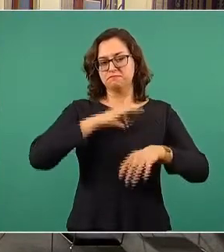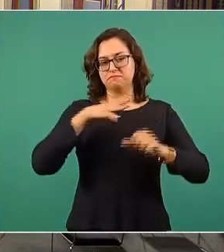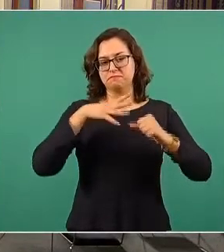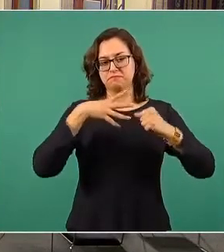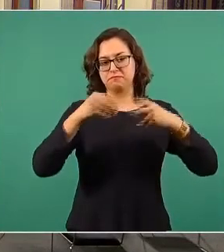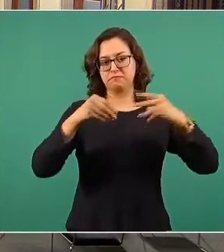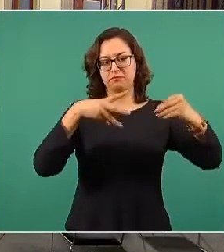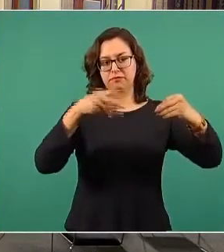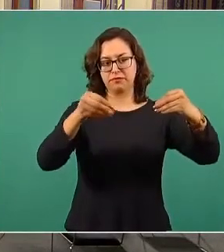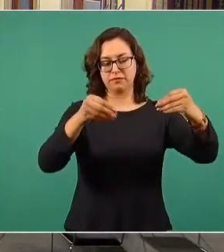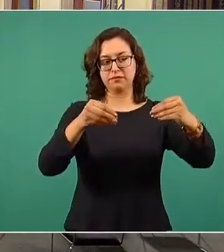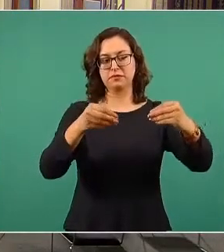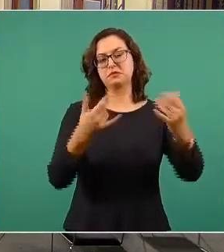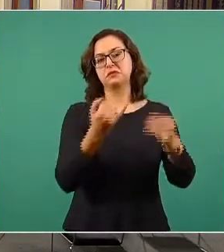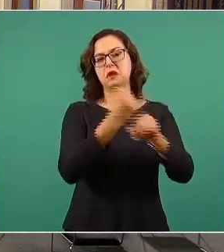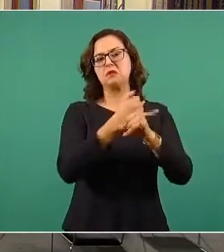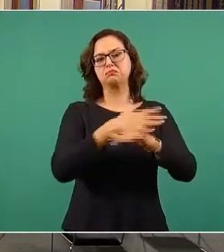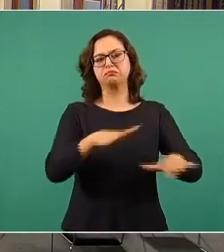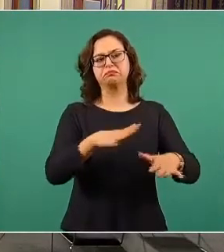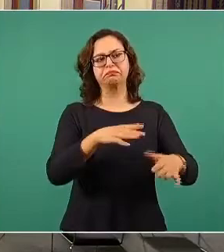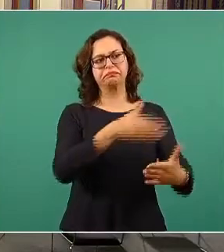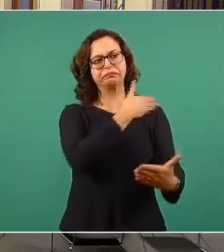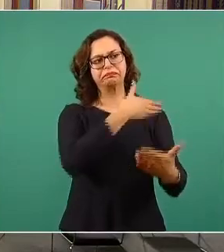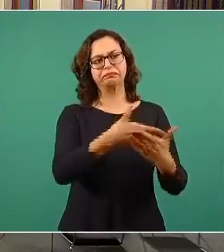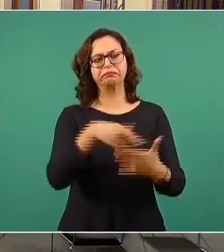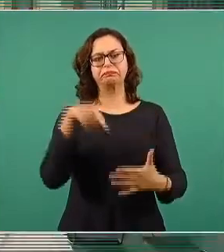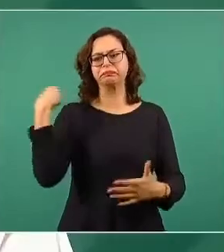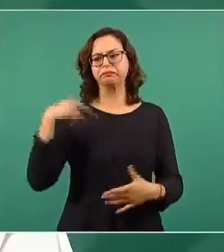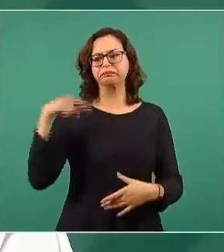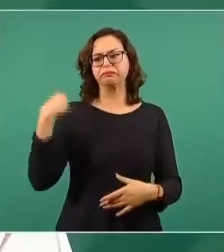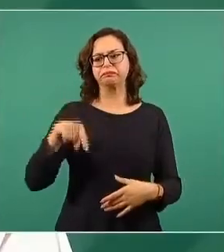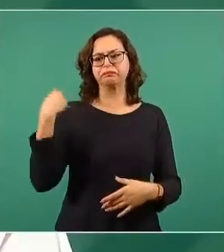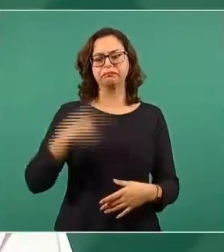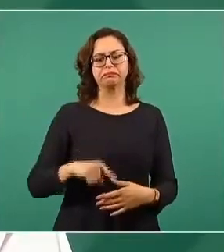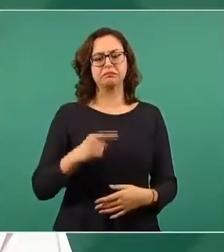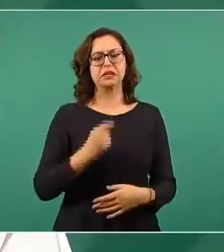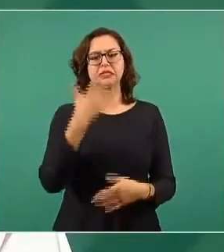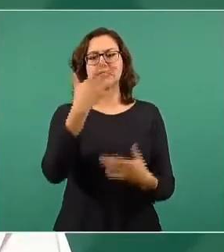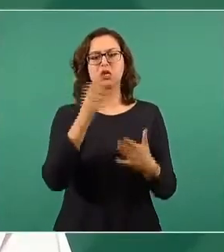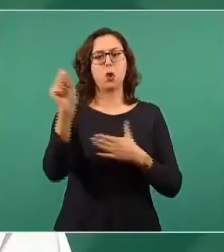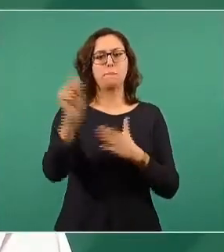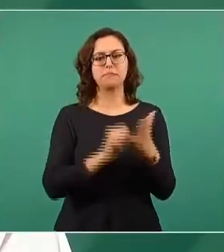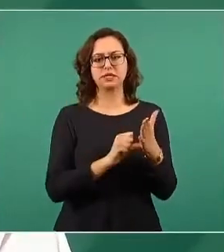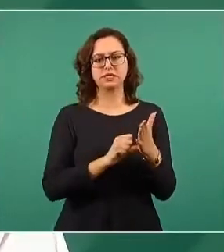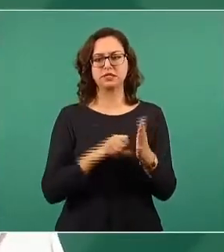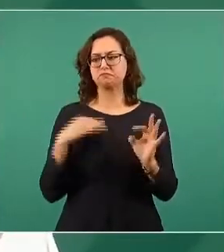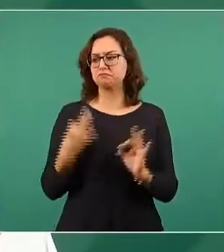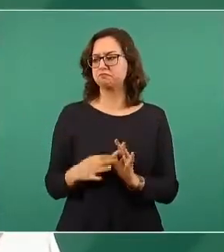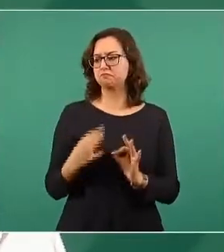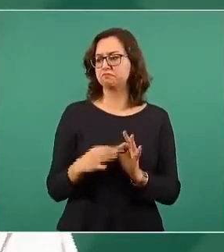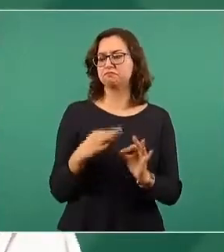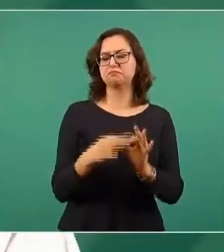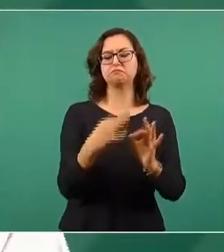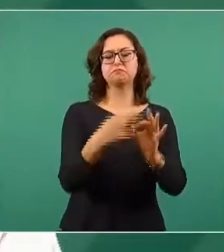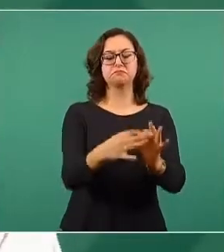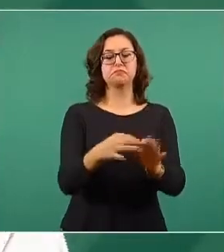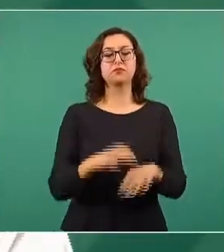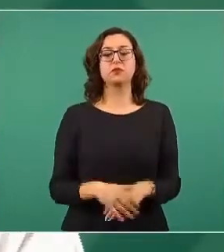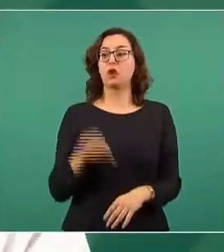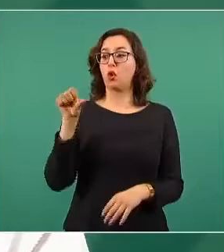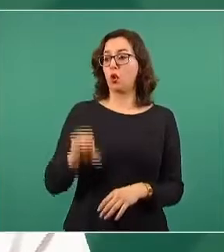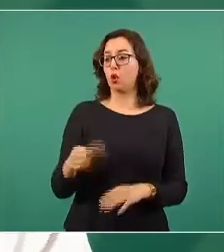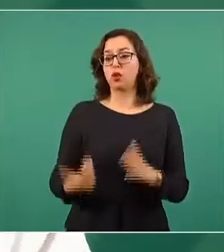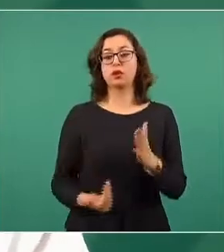durante 5 meses seguidos. Hoy mismo en la conferencia de prensa matutina, en el Pulso de la Salud,